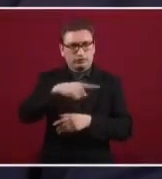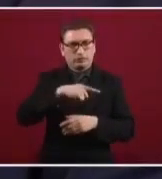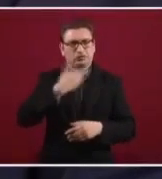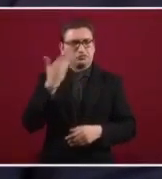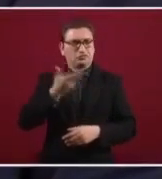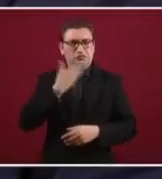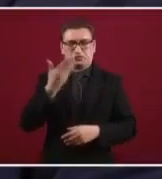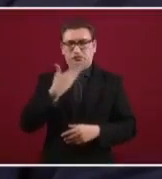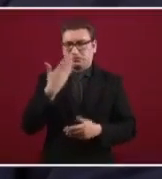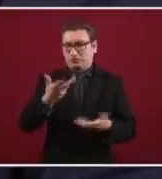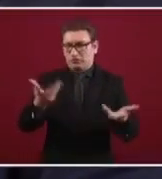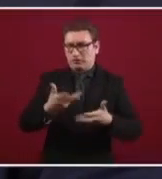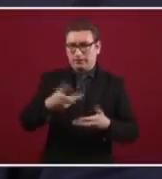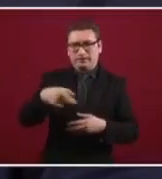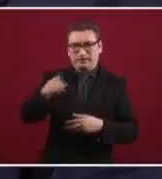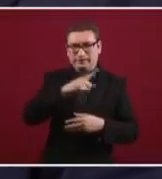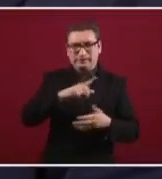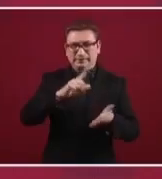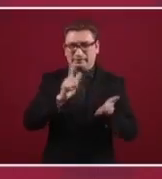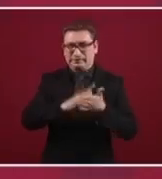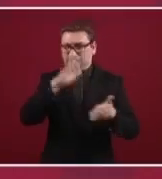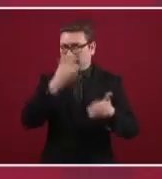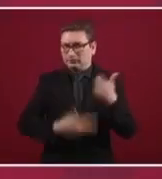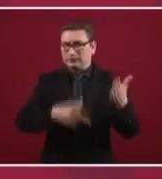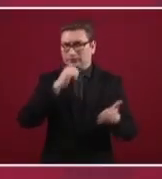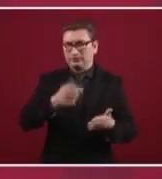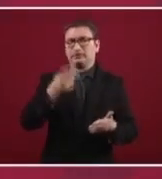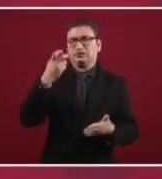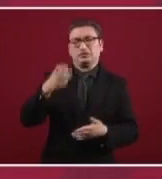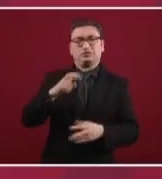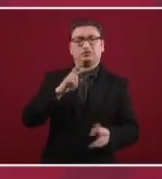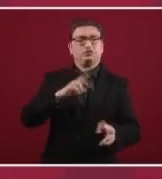que eso sea mal visto